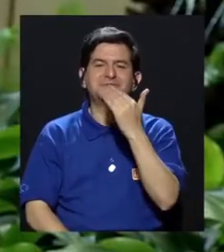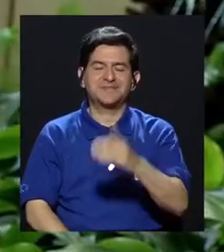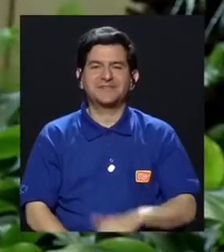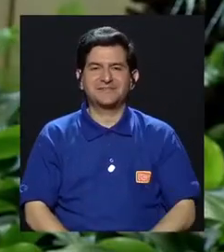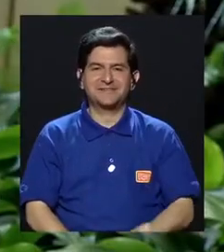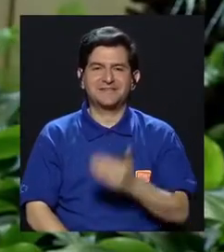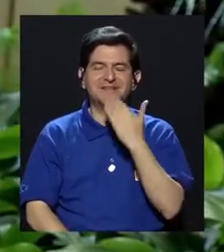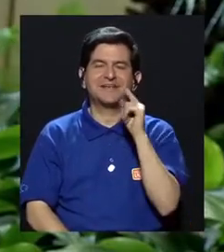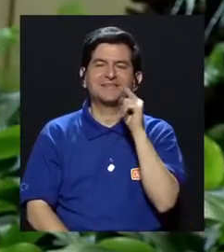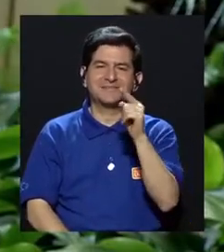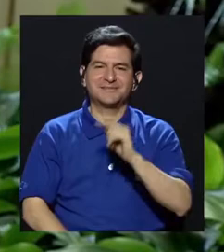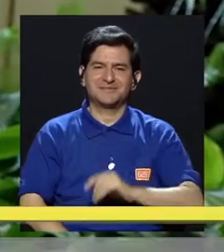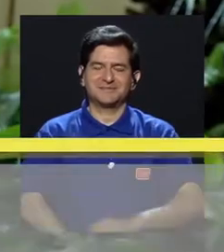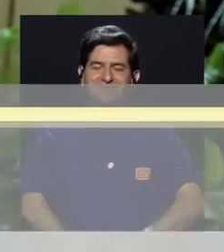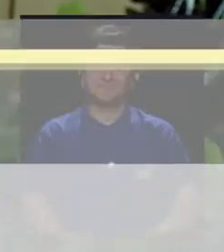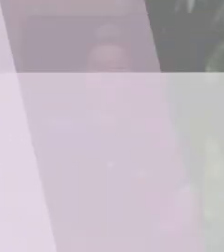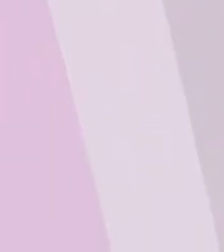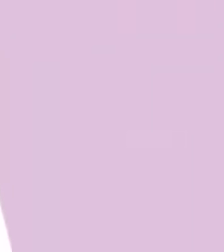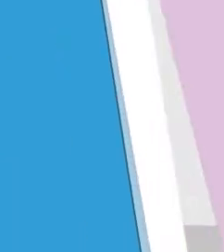gracias. Muchas gracias a ustedes.